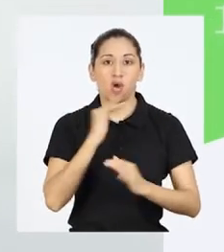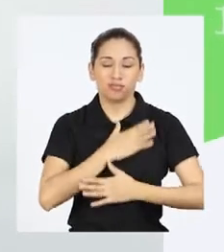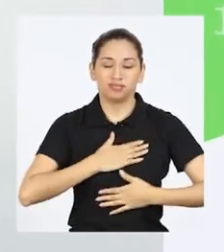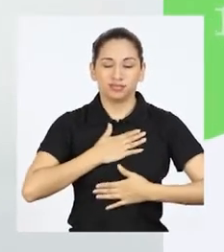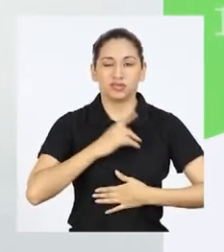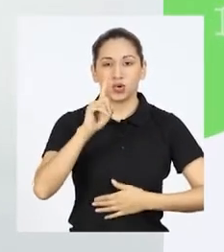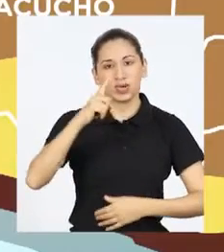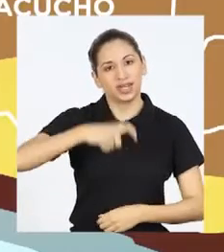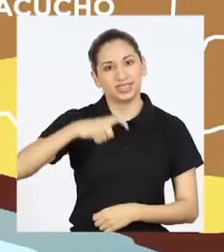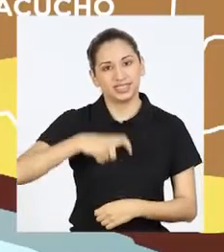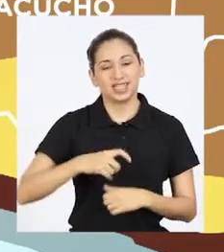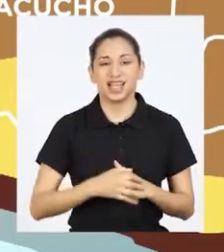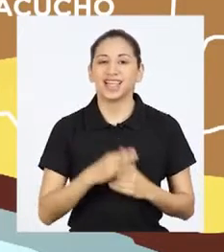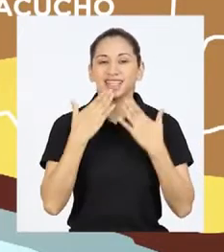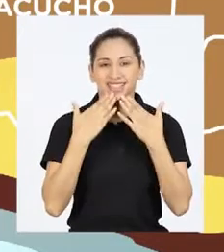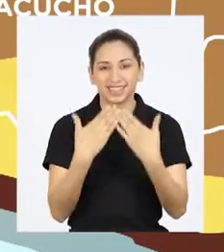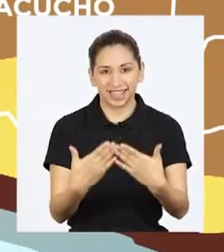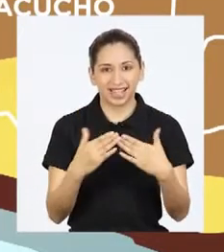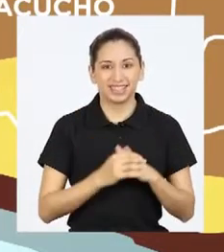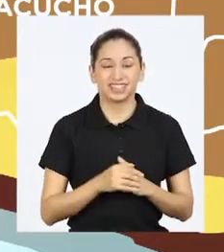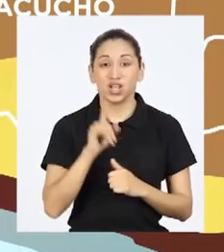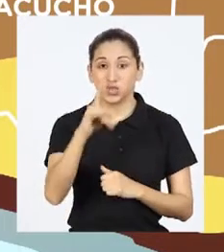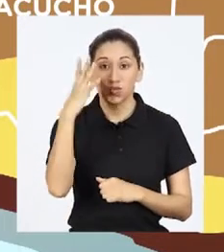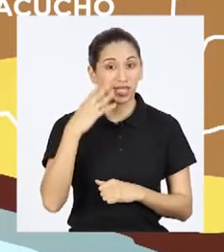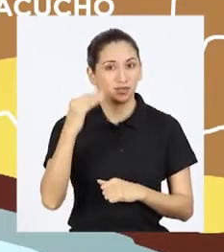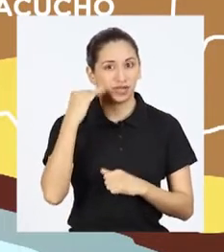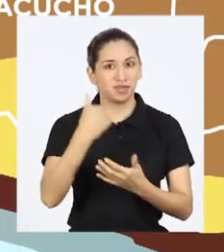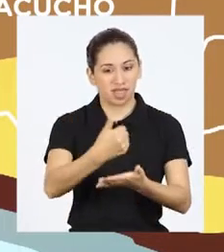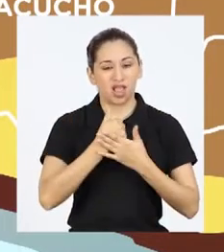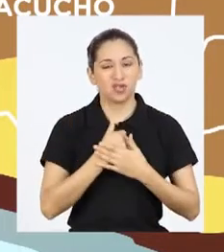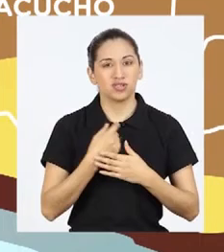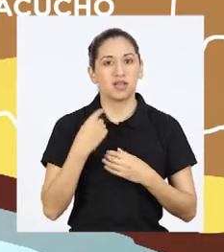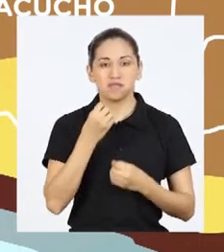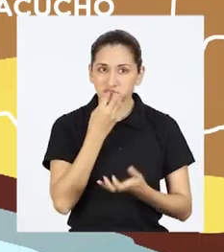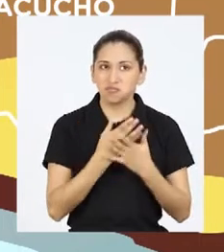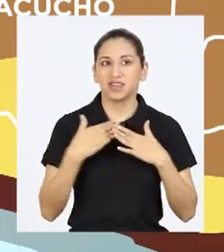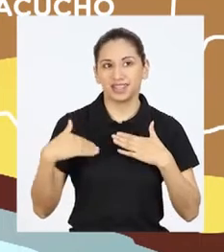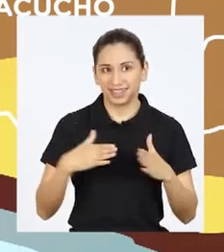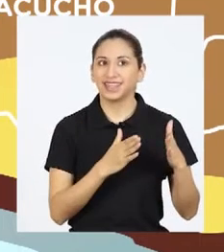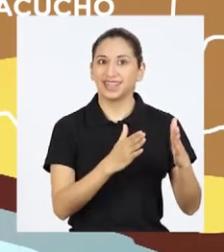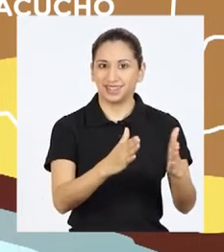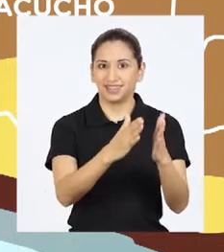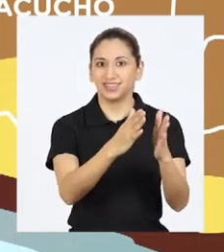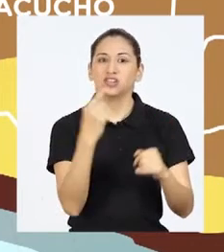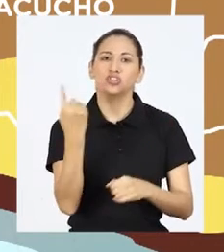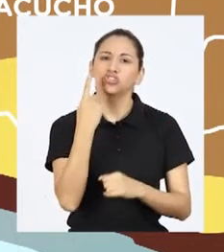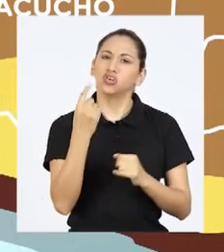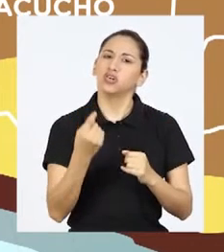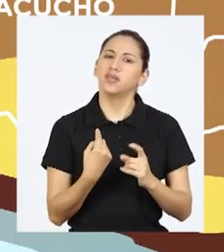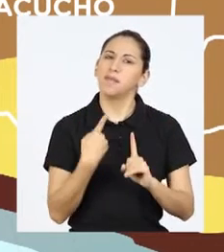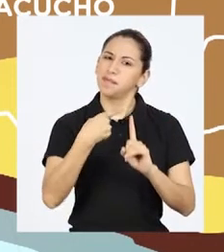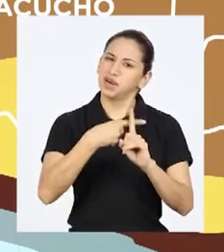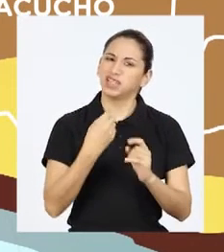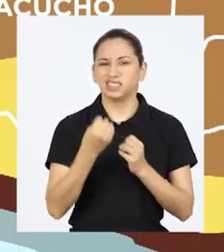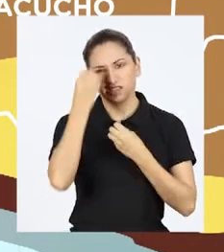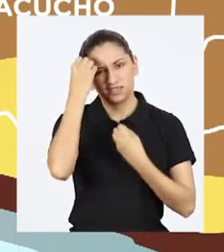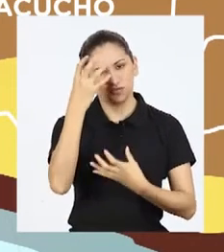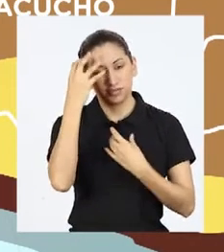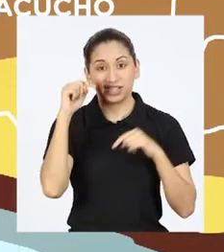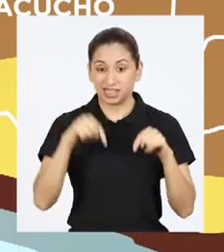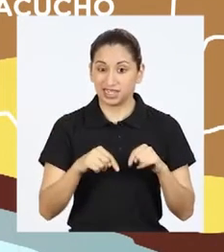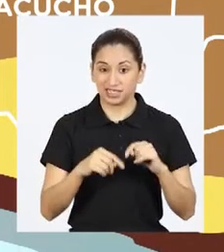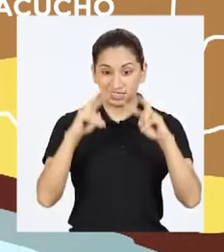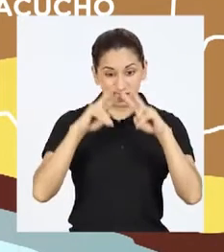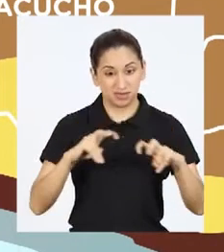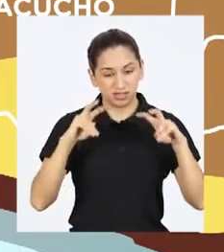una necesidad. Gracias. Tu experiencia me hace pensar que vamos por buen camino. Solo nos falta más información. Esta